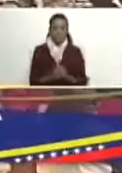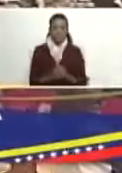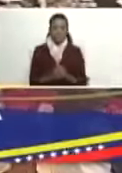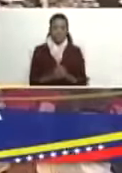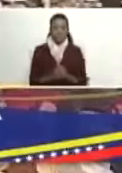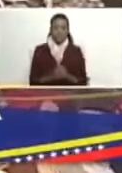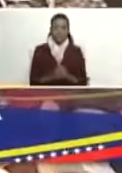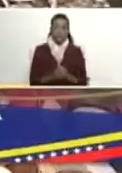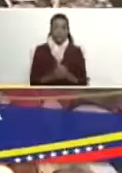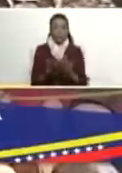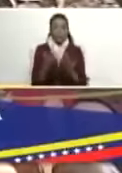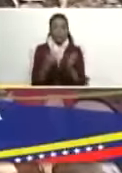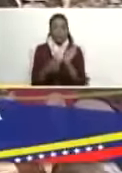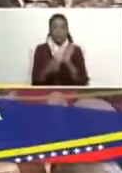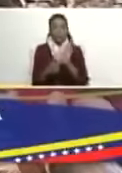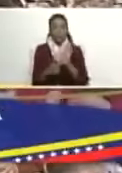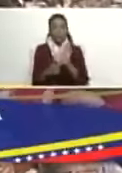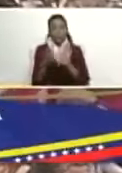como continuación